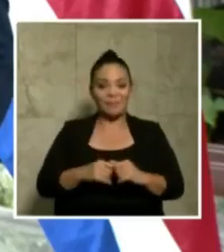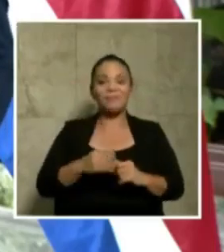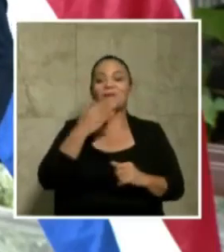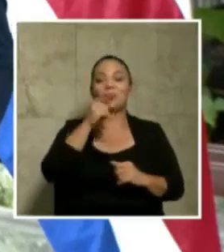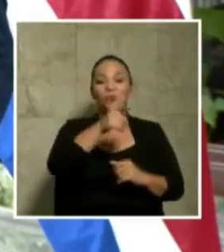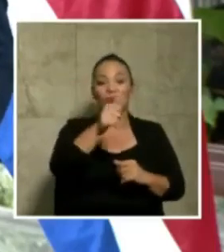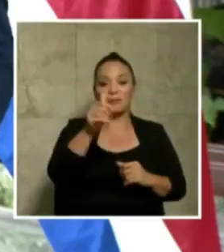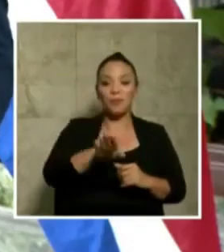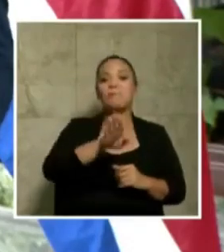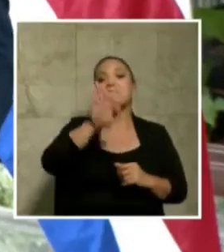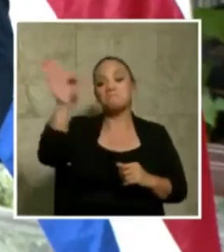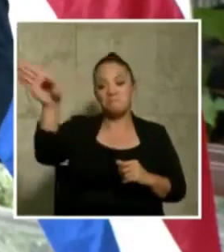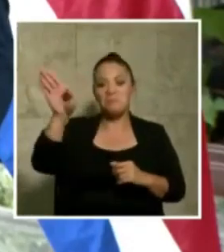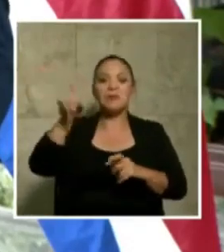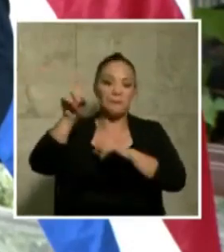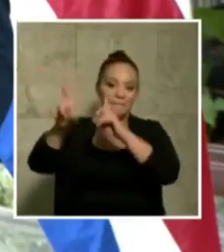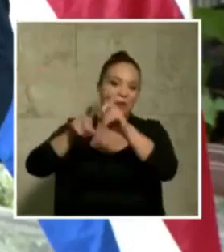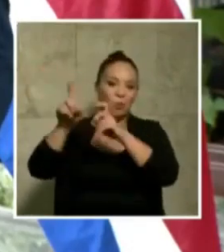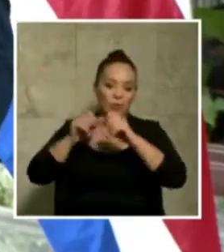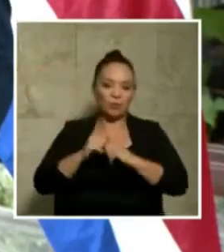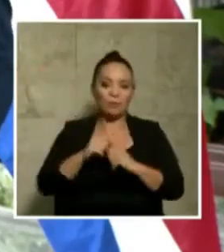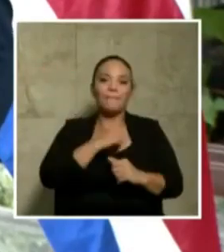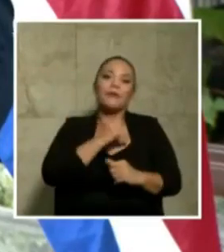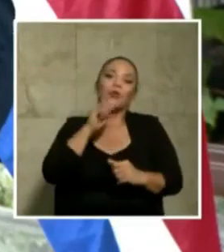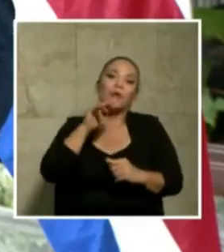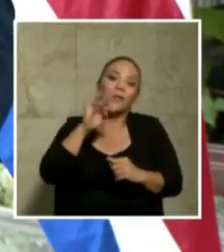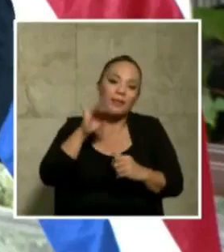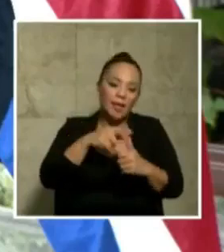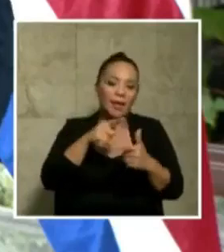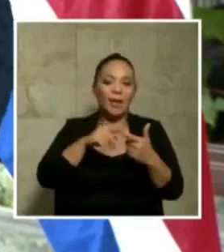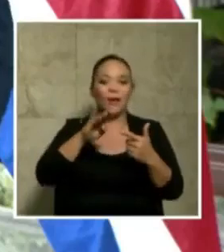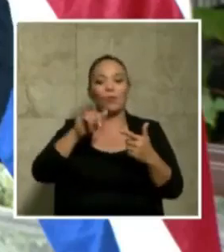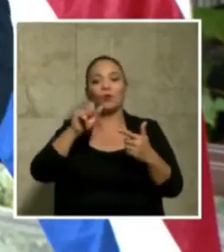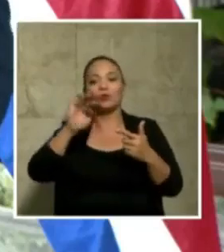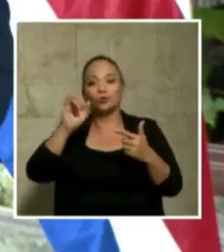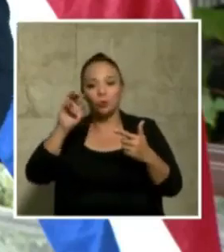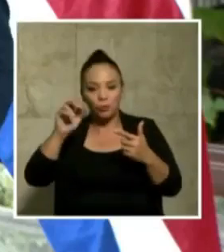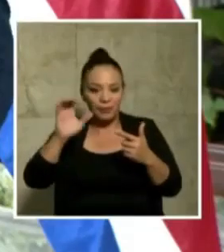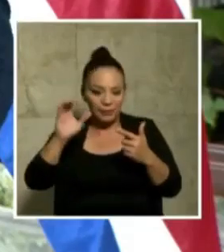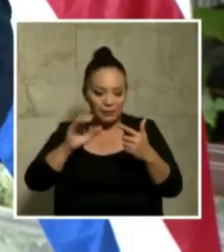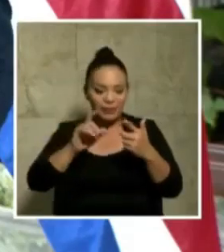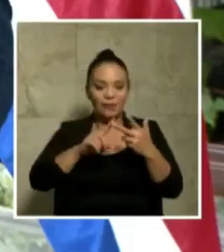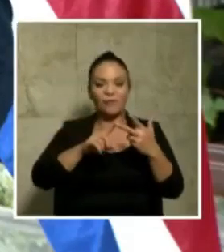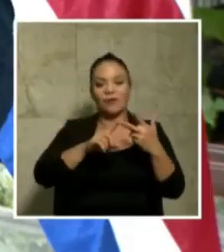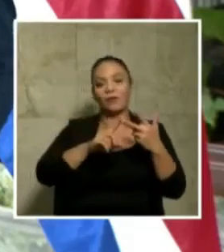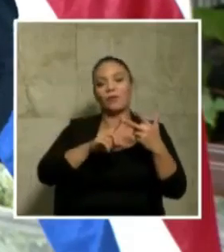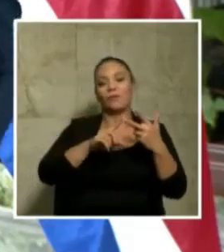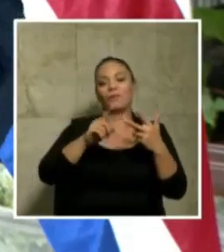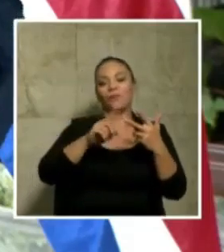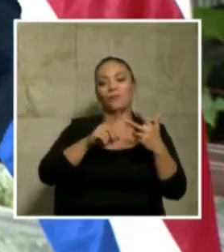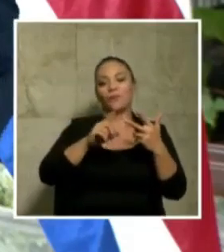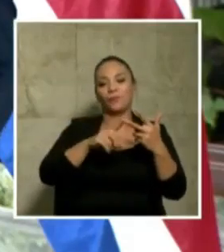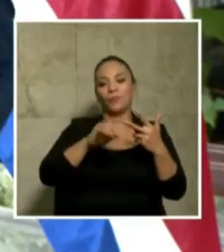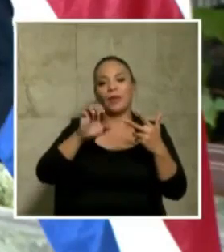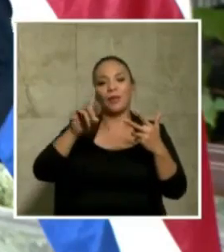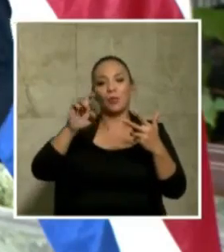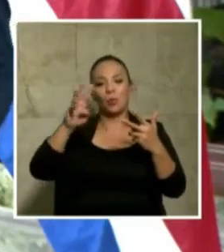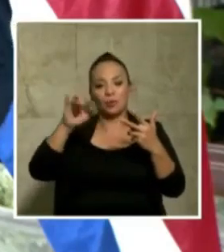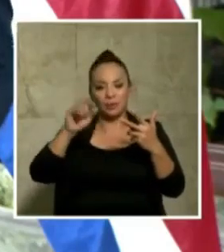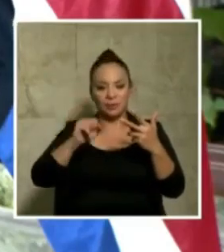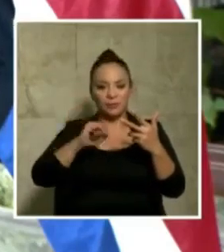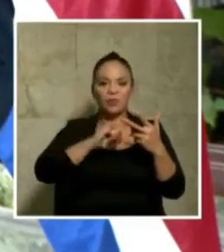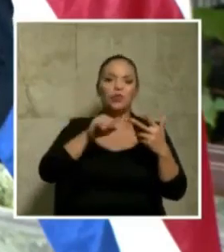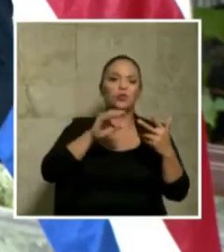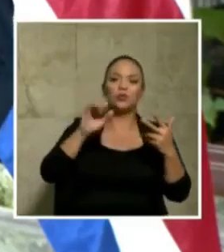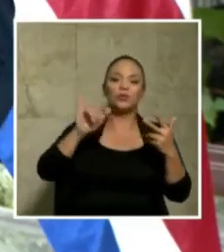y perdón que los pongan un compromiso, Intel, Boston Scientific, Edwards, Johnson, y, bueno, Johnson y Johnson es un tema aparte,